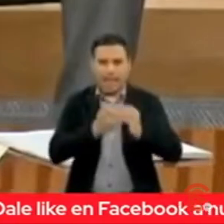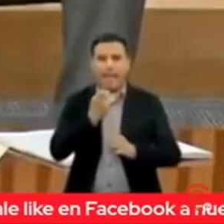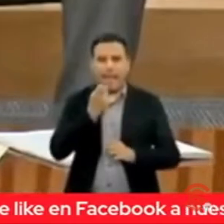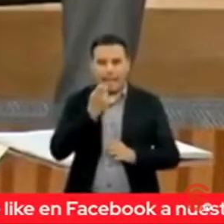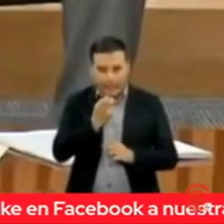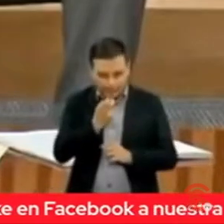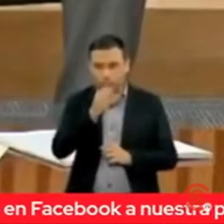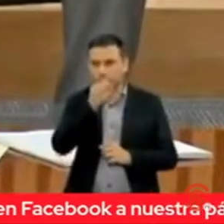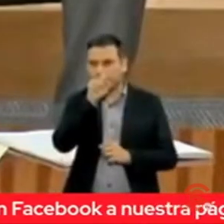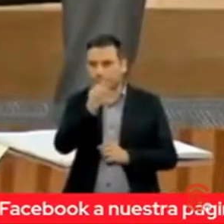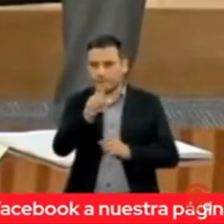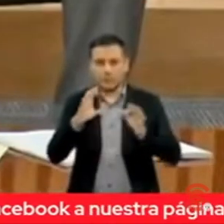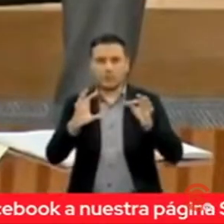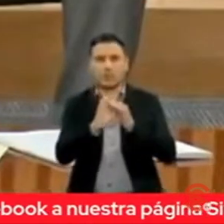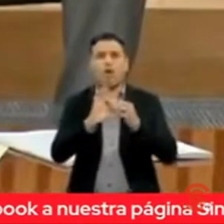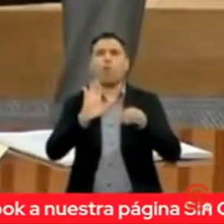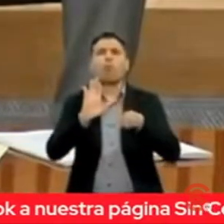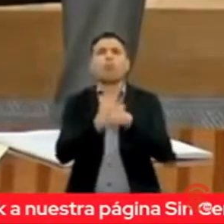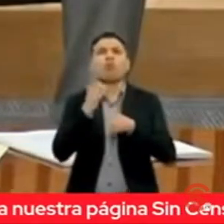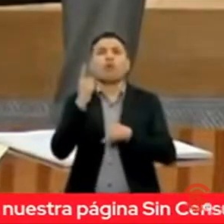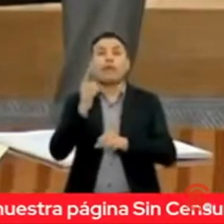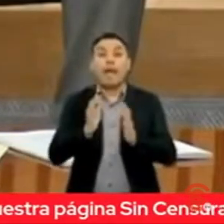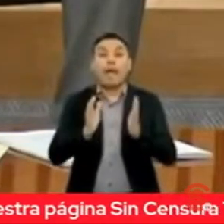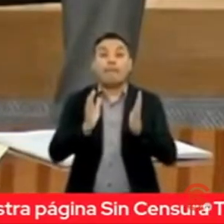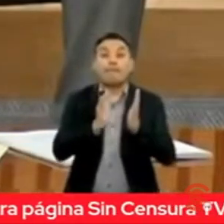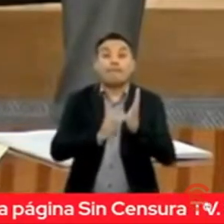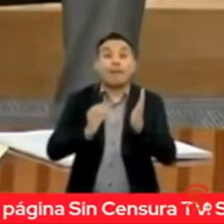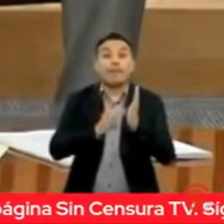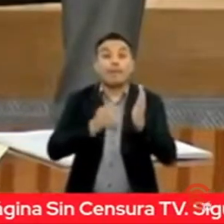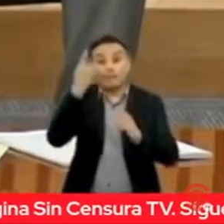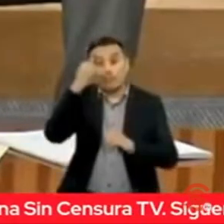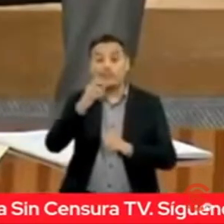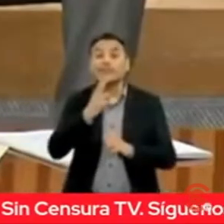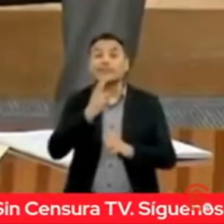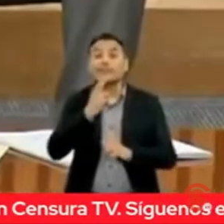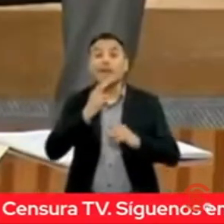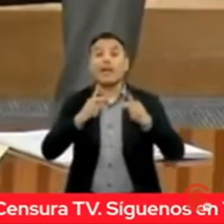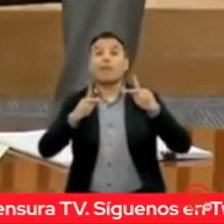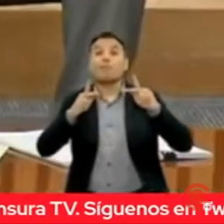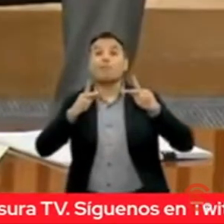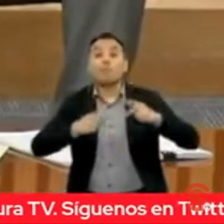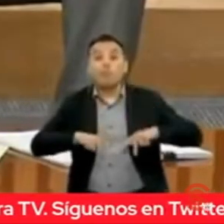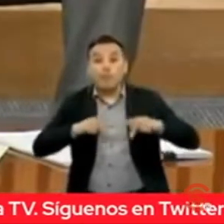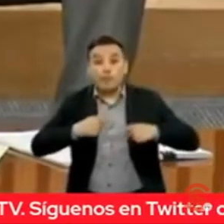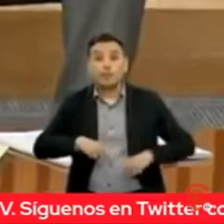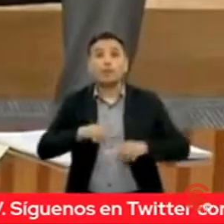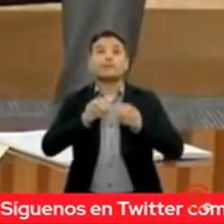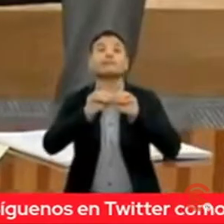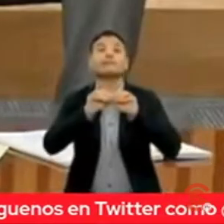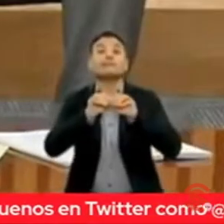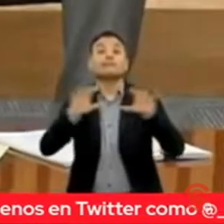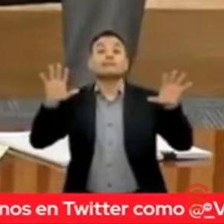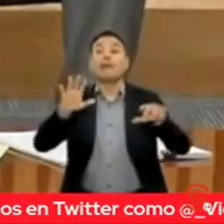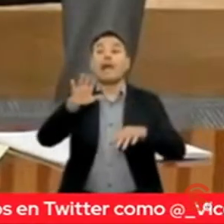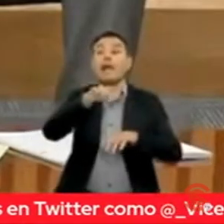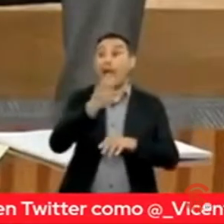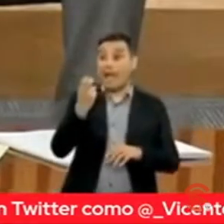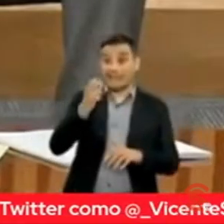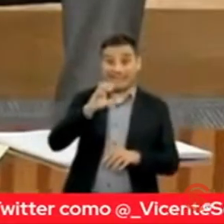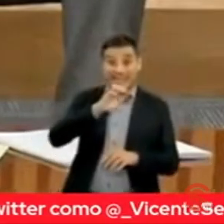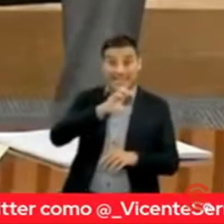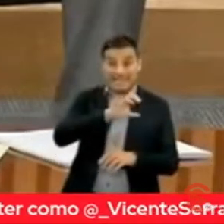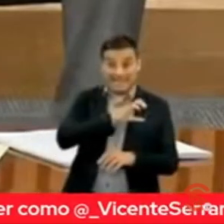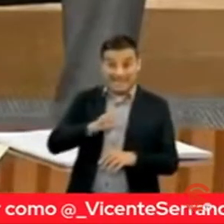identificación. Esto último porque los acordeones tuvieron la finalidad de dar a conocer a la ciudadanía las candidaturas que desde el punto de vista de quienes